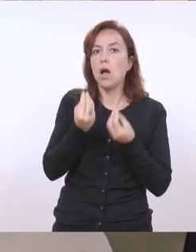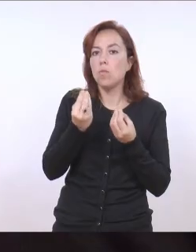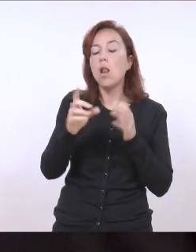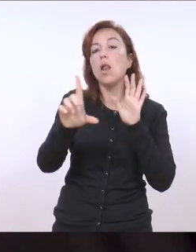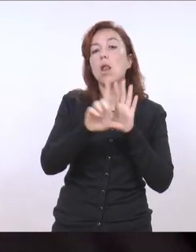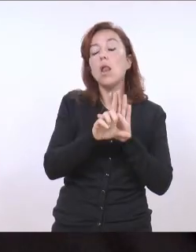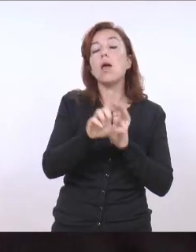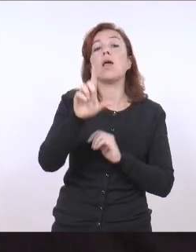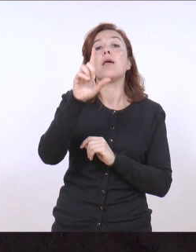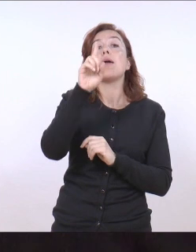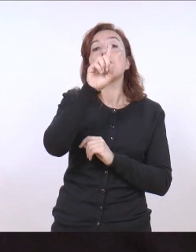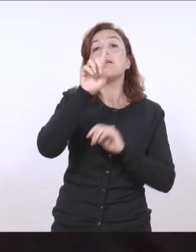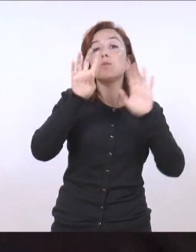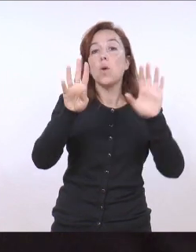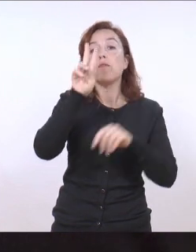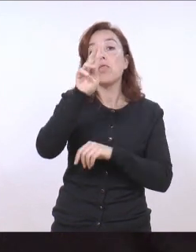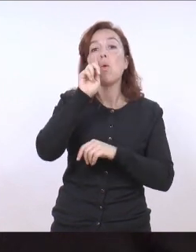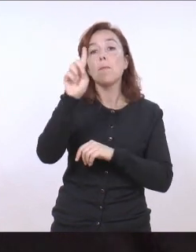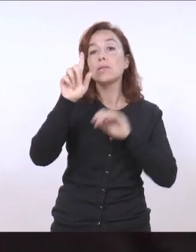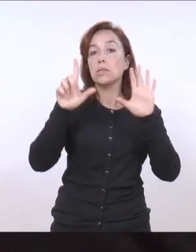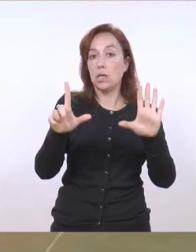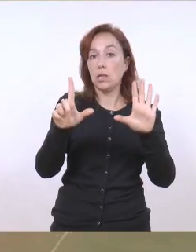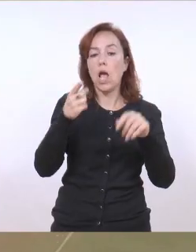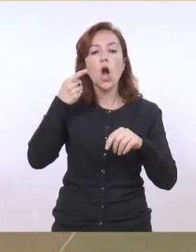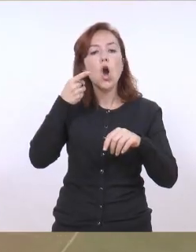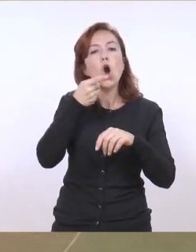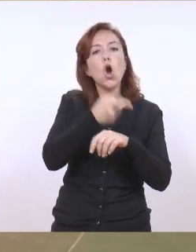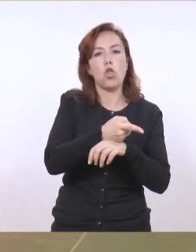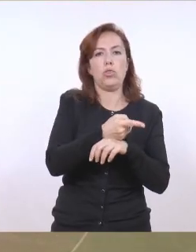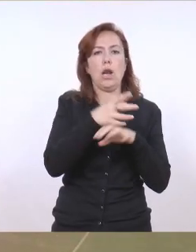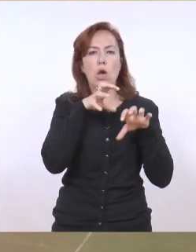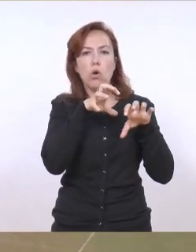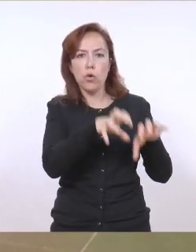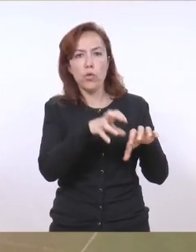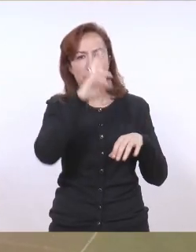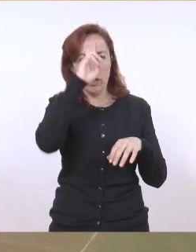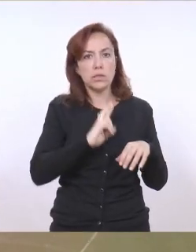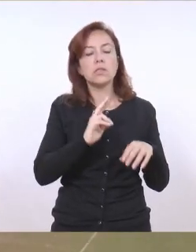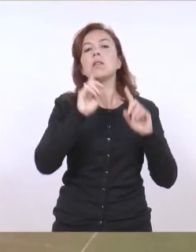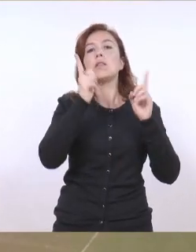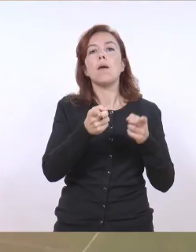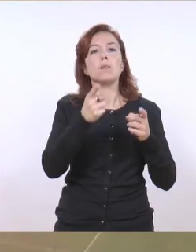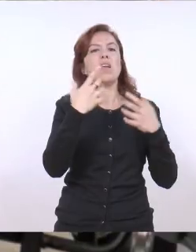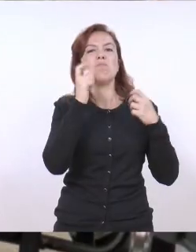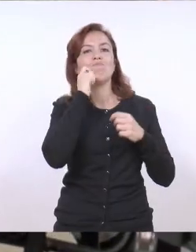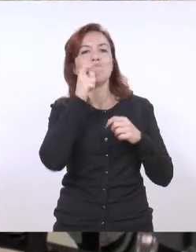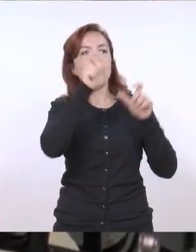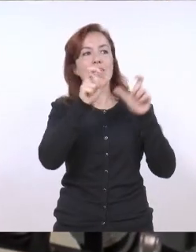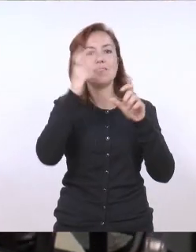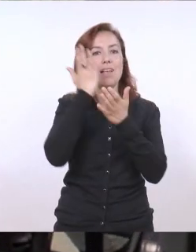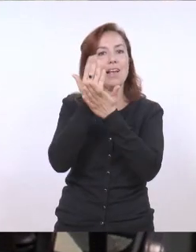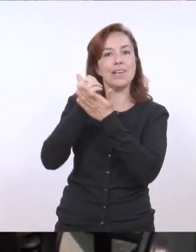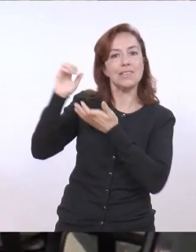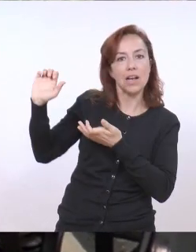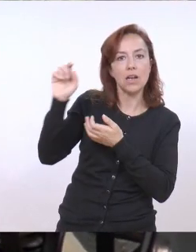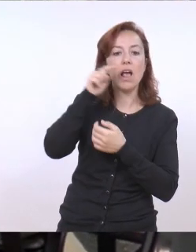fundamental la ley 19/2007, la ley contra la violencia, el racismo, la xenofobia y la intolerancia en el deporte, porque